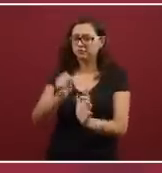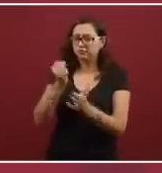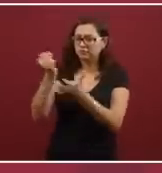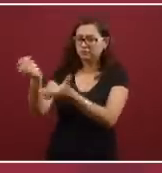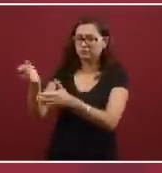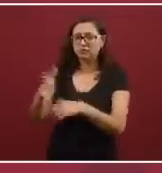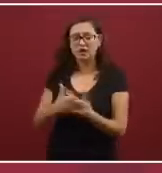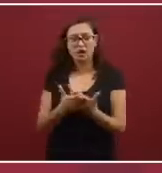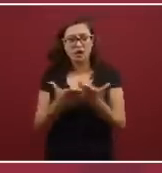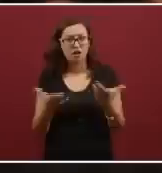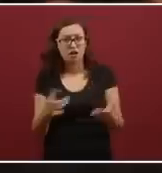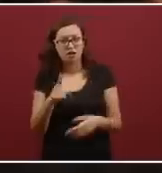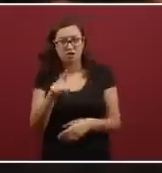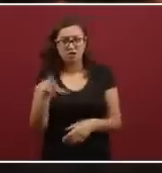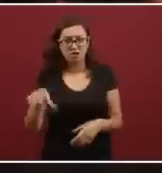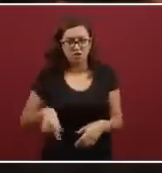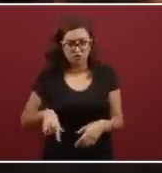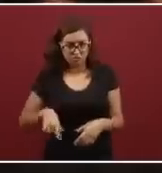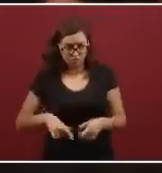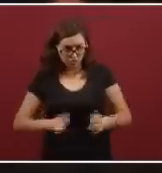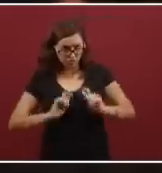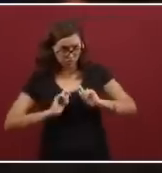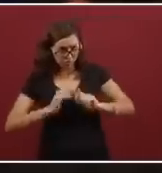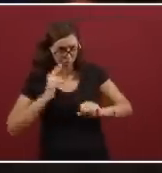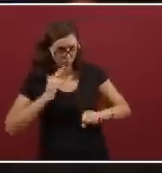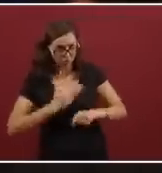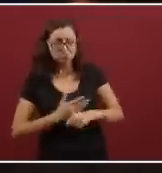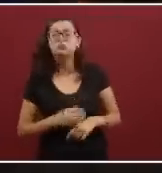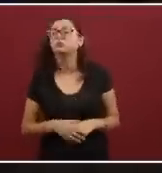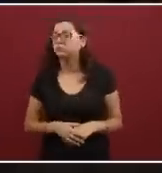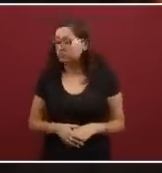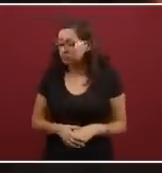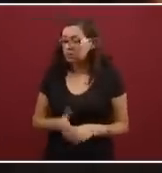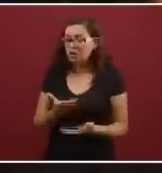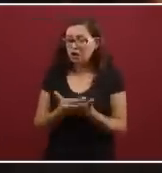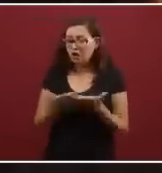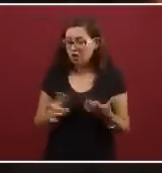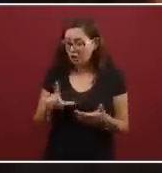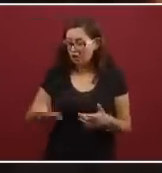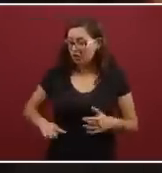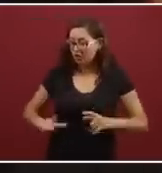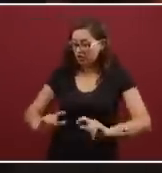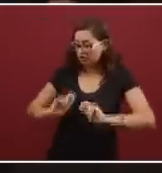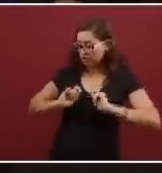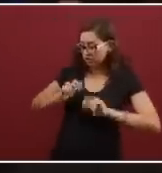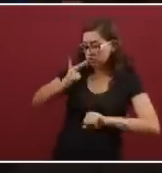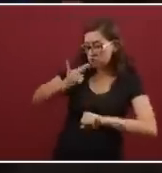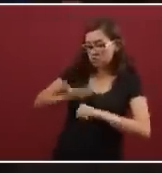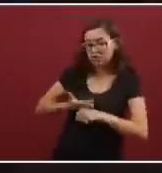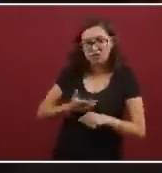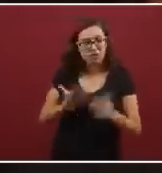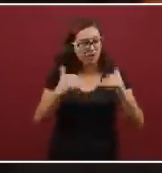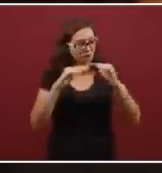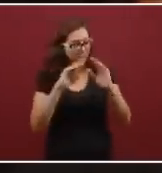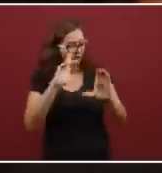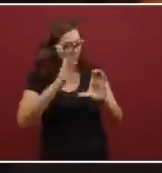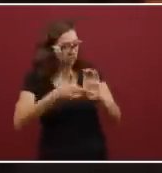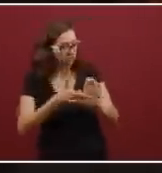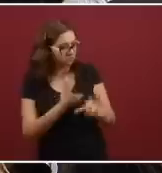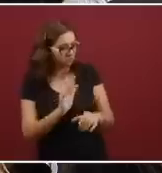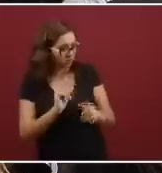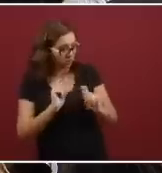gobierno quiere estar a cargo? Ahora el gobierno lo va a hacer de manera directa. O sea, ¿los albergues van a ser del gobierno? Sí. ¿Todos? En